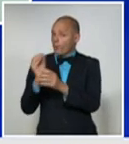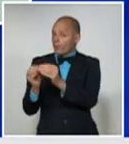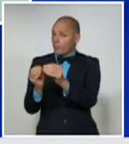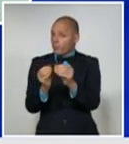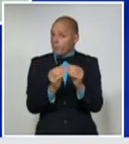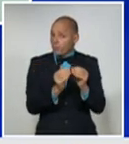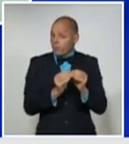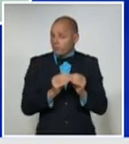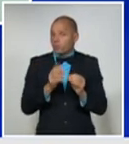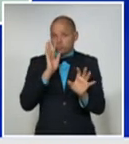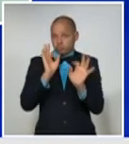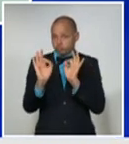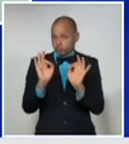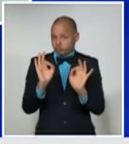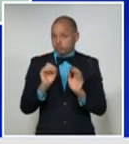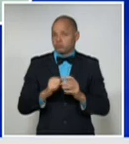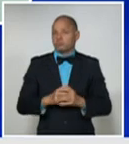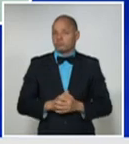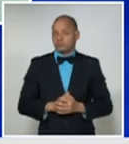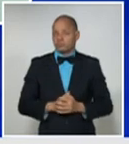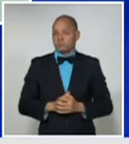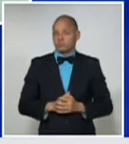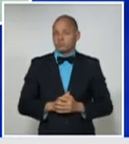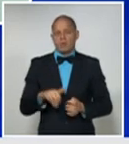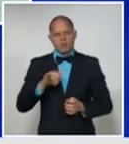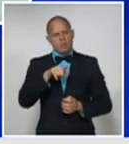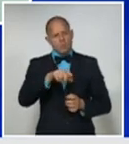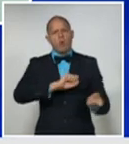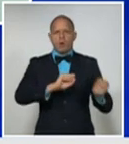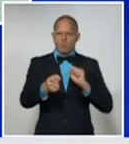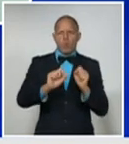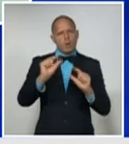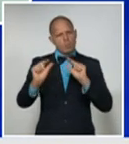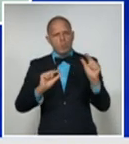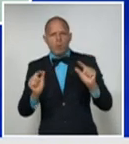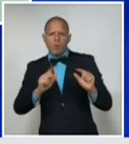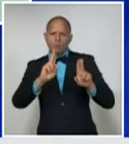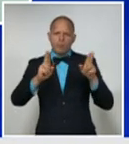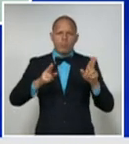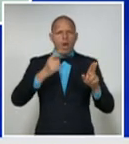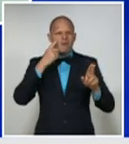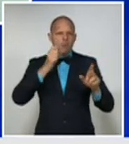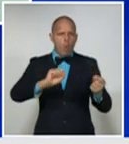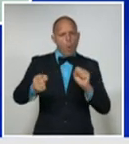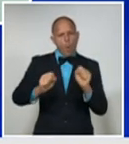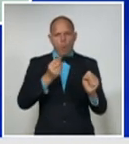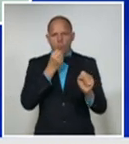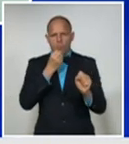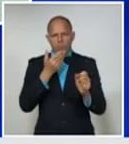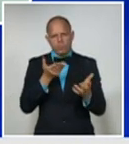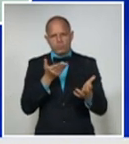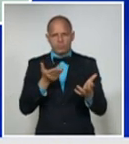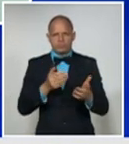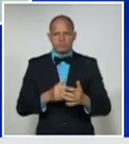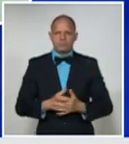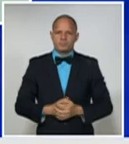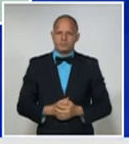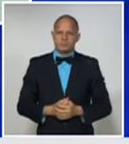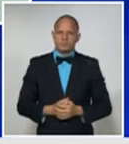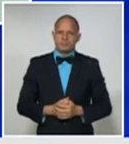todas formas van tomando las medidas que les permite un cierto control de la